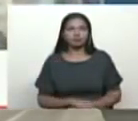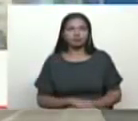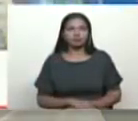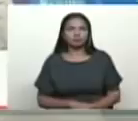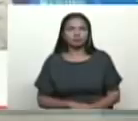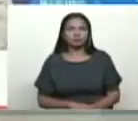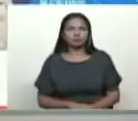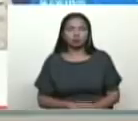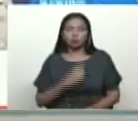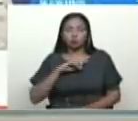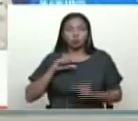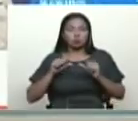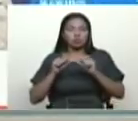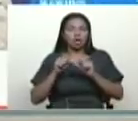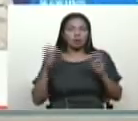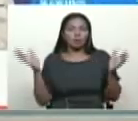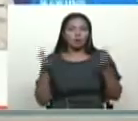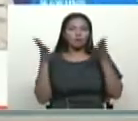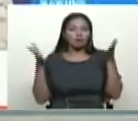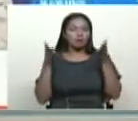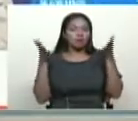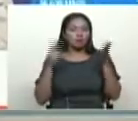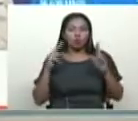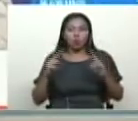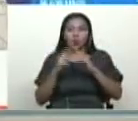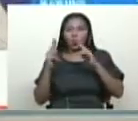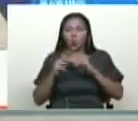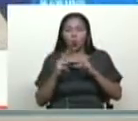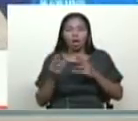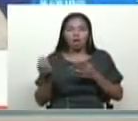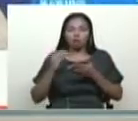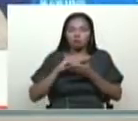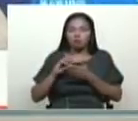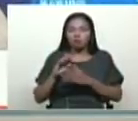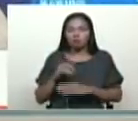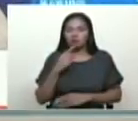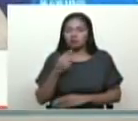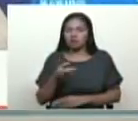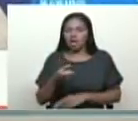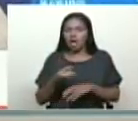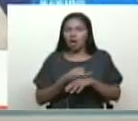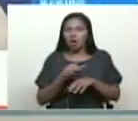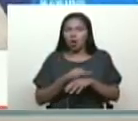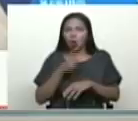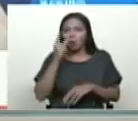y que sigamos promoviendo este tipo de encuentros. Estaba hablando con el gobernador